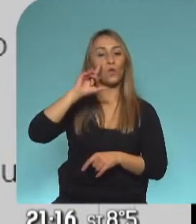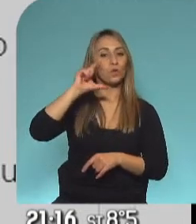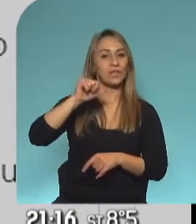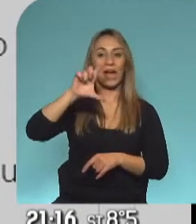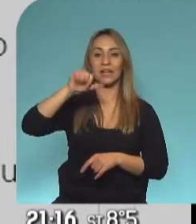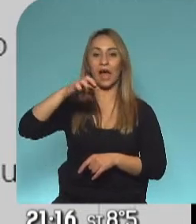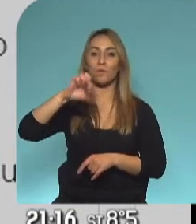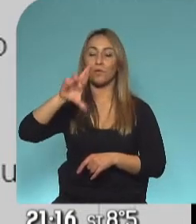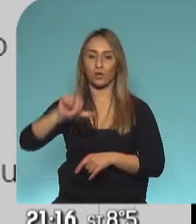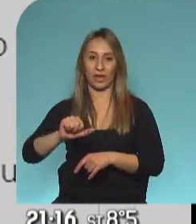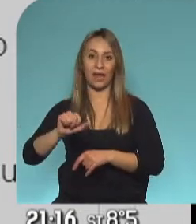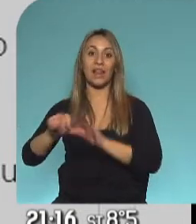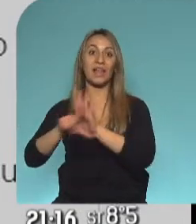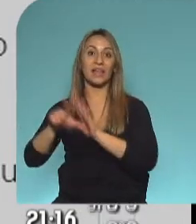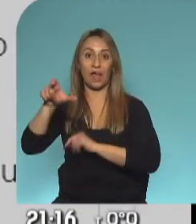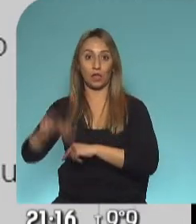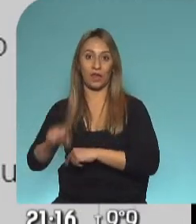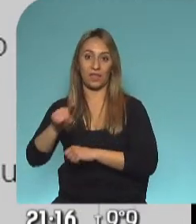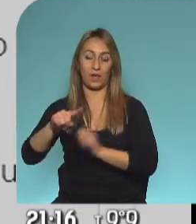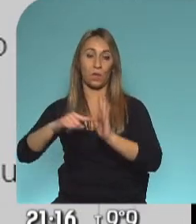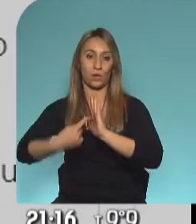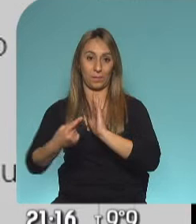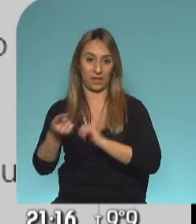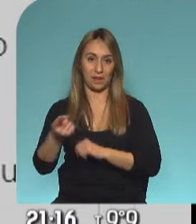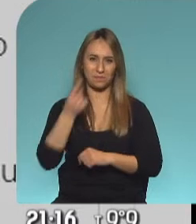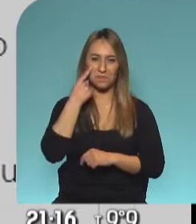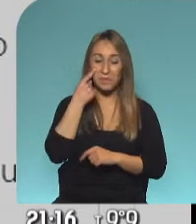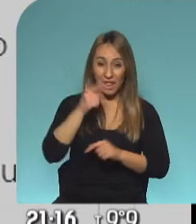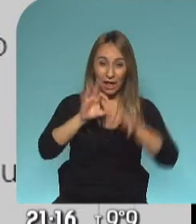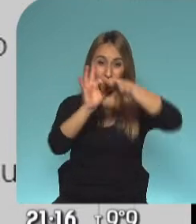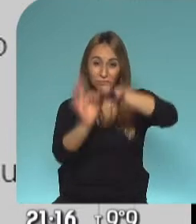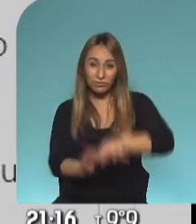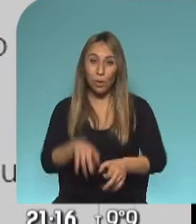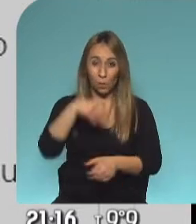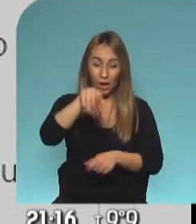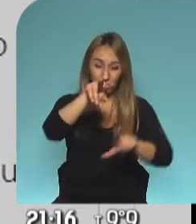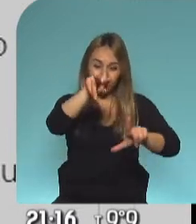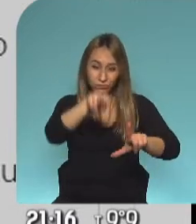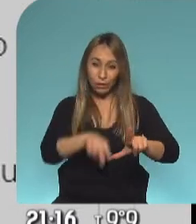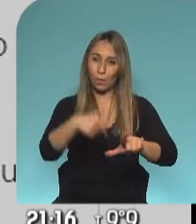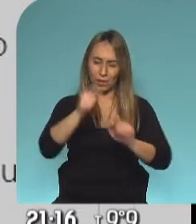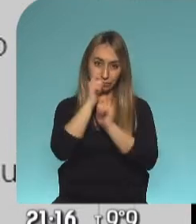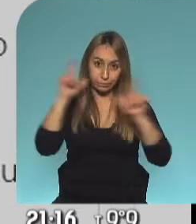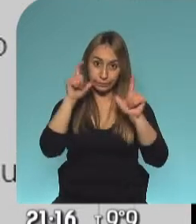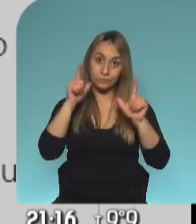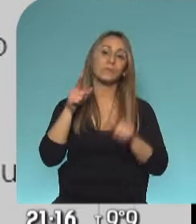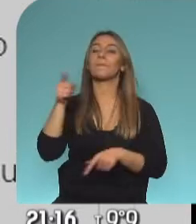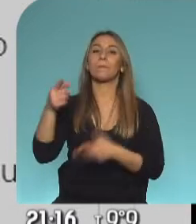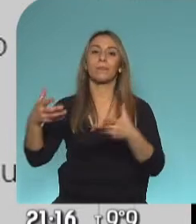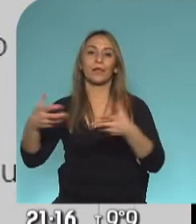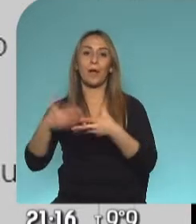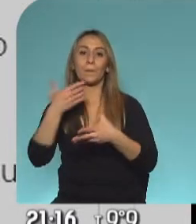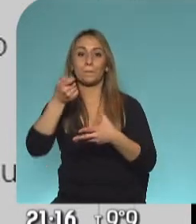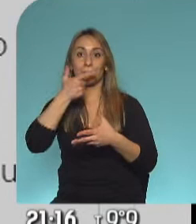legisladora de la Ciudad de Buenos Aires. Dice, mira este hilo y te vas a sorprender tanto como yo de las cosas que hace el macrismo en la legislatura porteña,